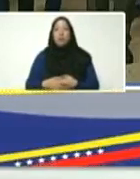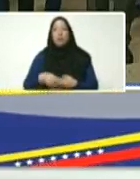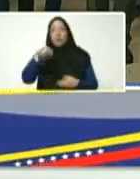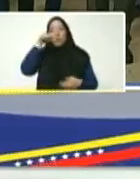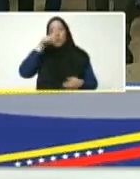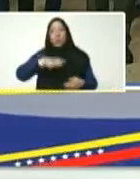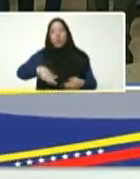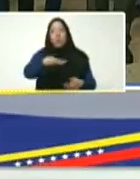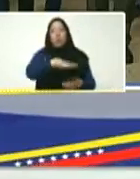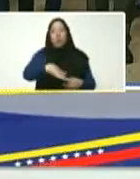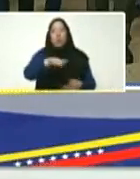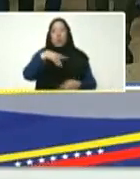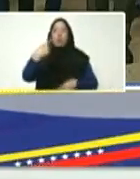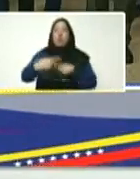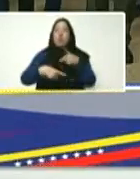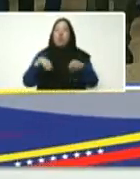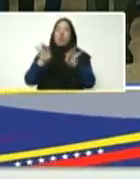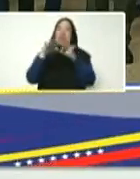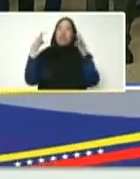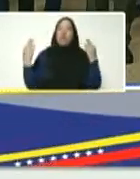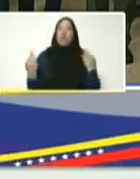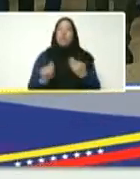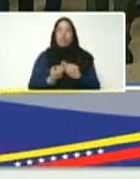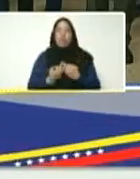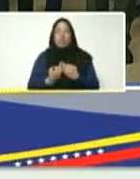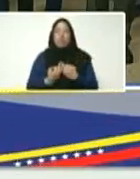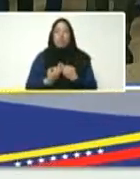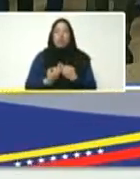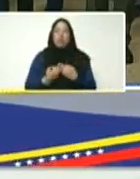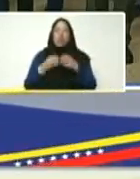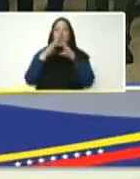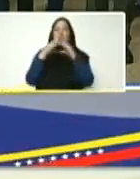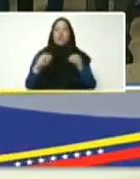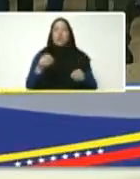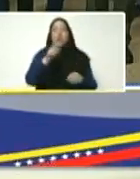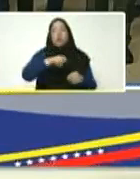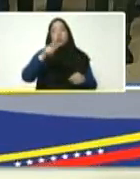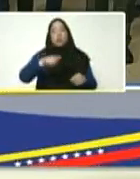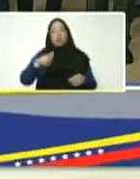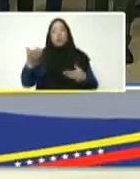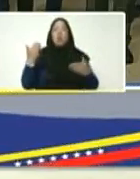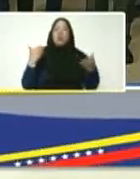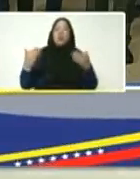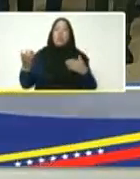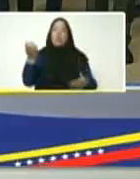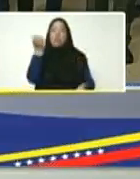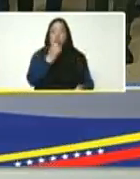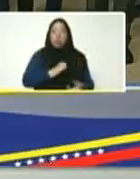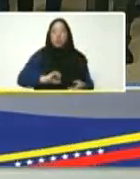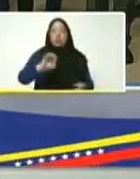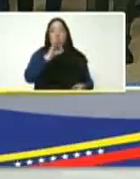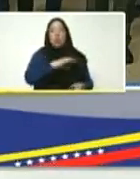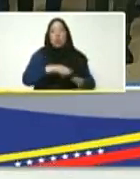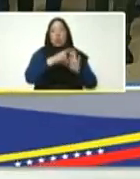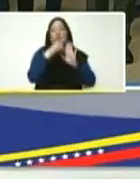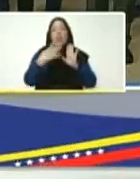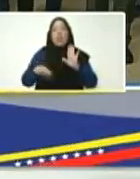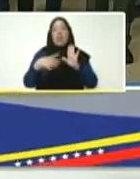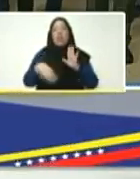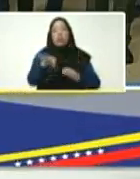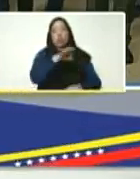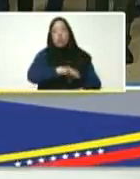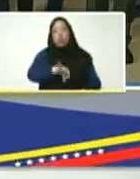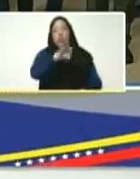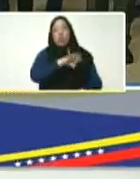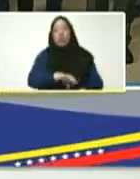del hombre y la mujer de a pie, de la familia. Eso es de todos y de todas, son servicios sociales, derechos sociales que